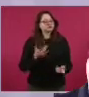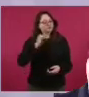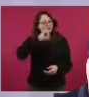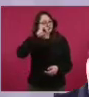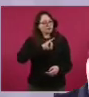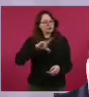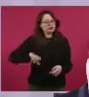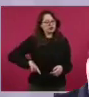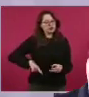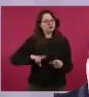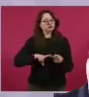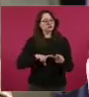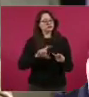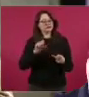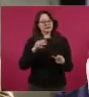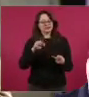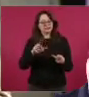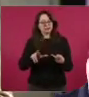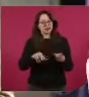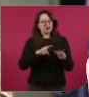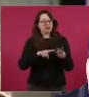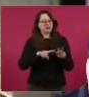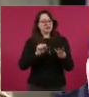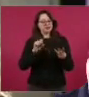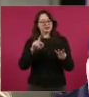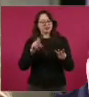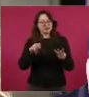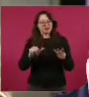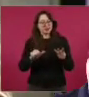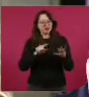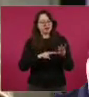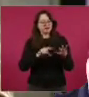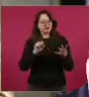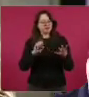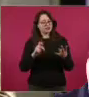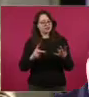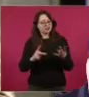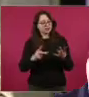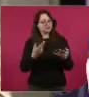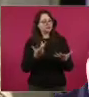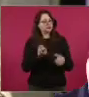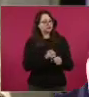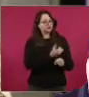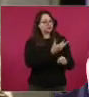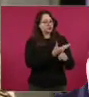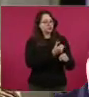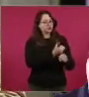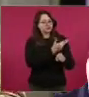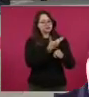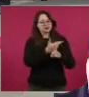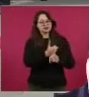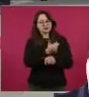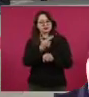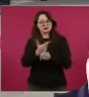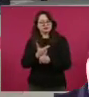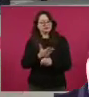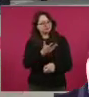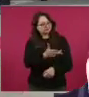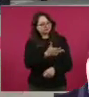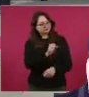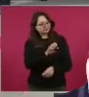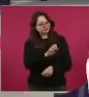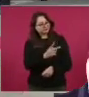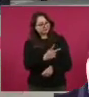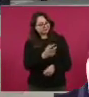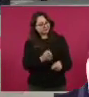Sedena, secretaria de Educación, compañera y amiga, y fiel creyente de esta gran materia del deporte que ha